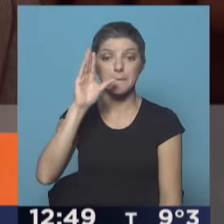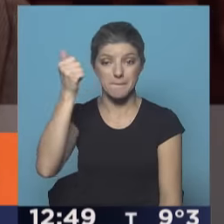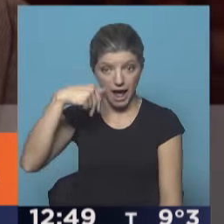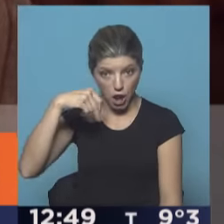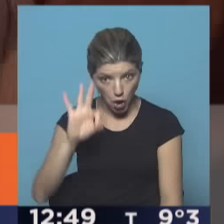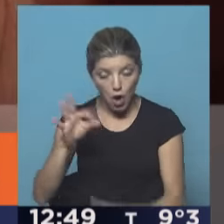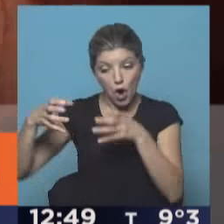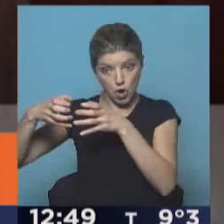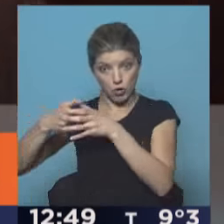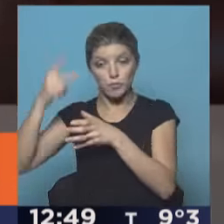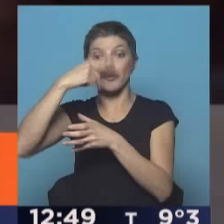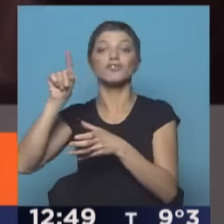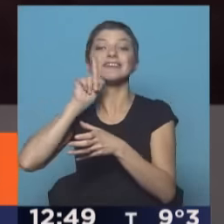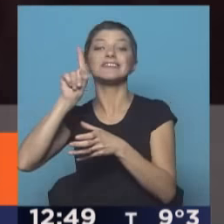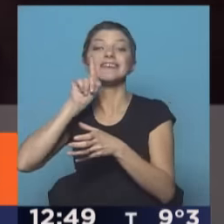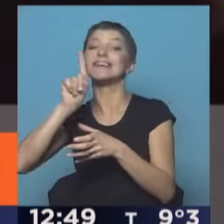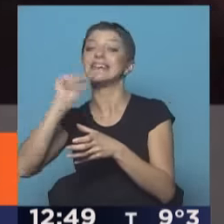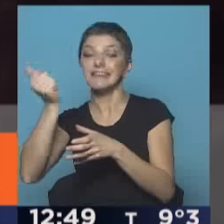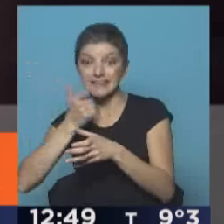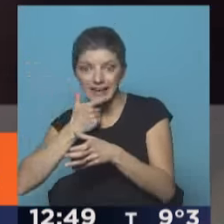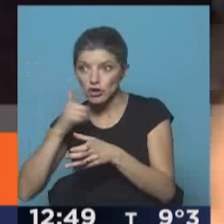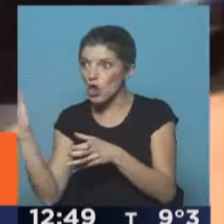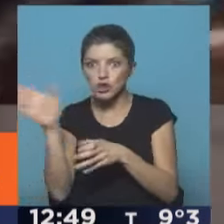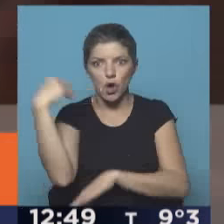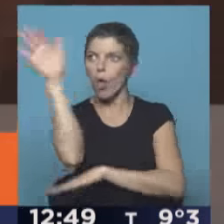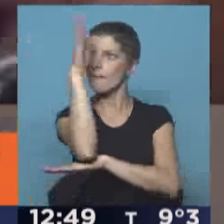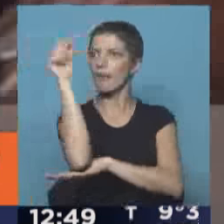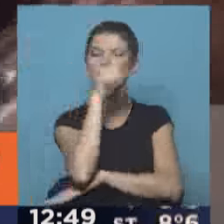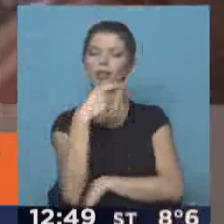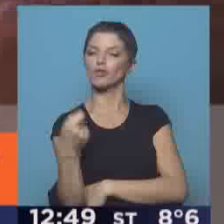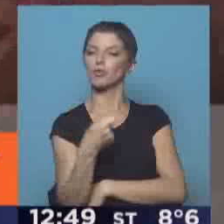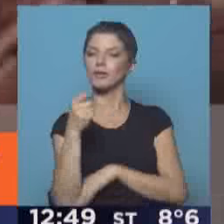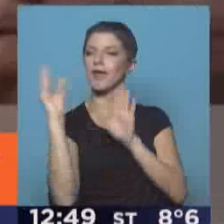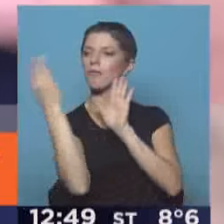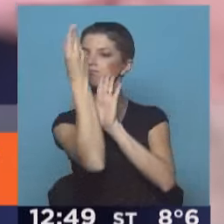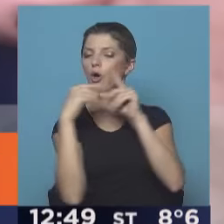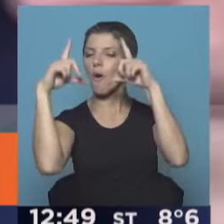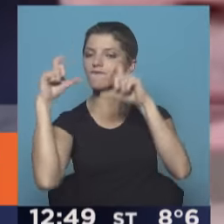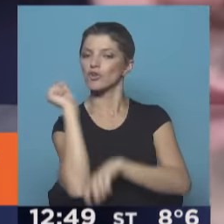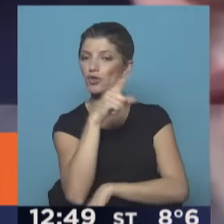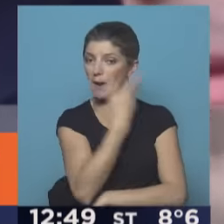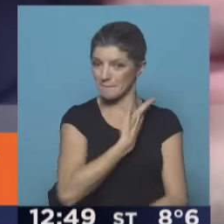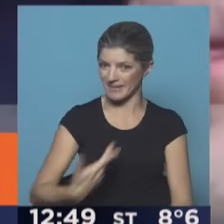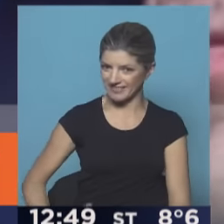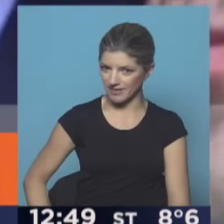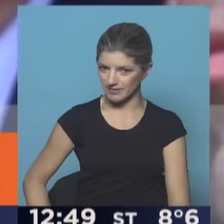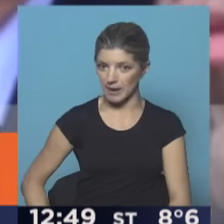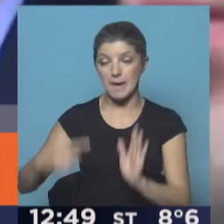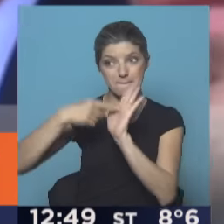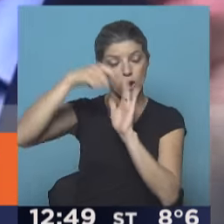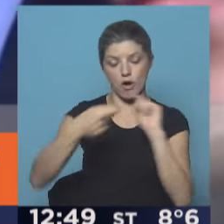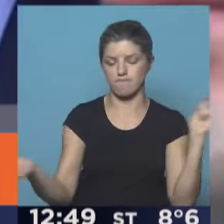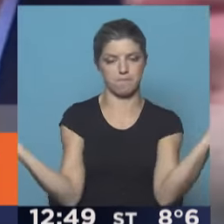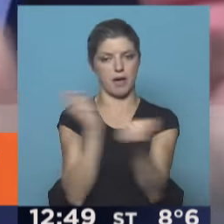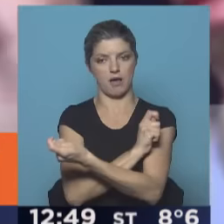domina el hezbollah tenían banderas este turcas y la figura de erdogan esto hoy no ocurre hoy no ocurre